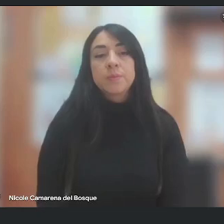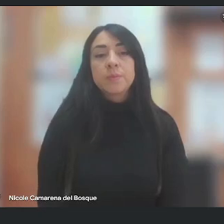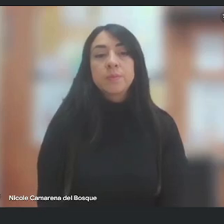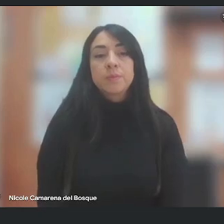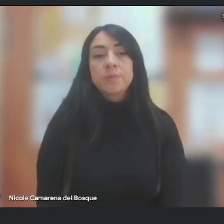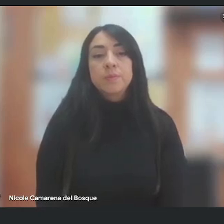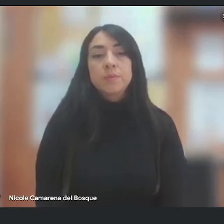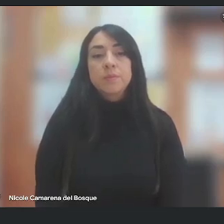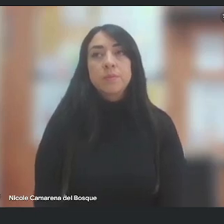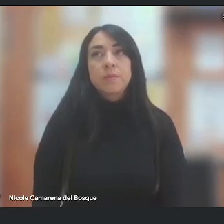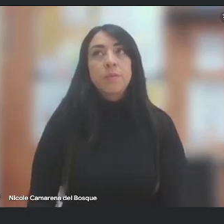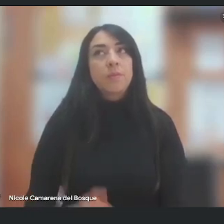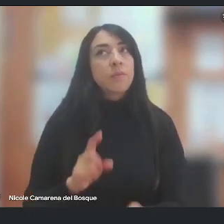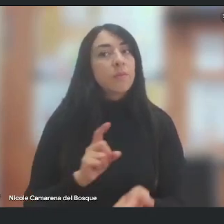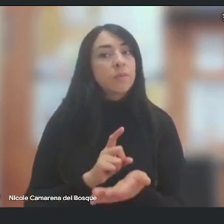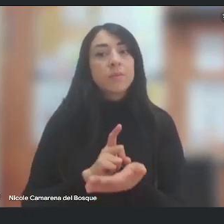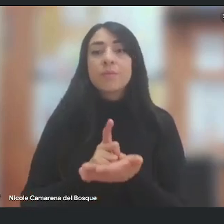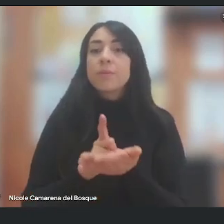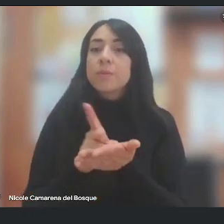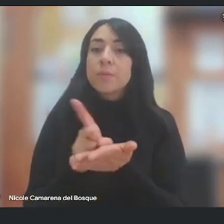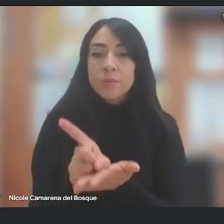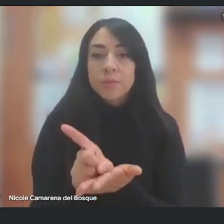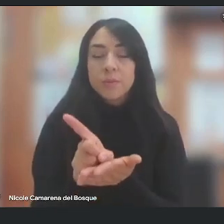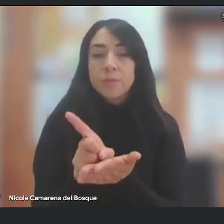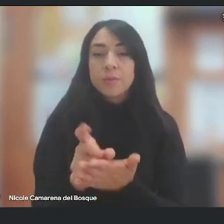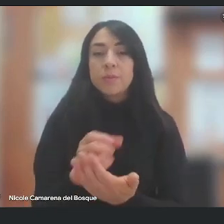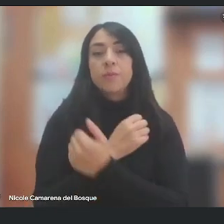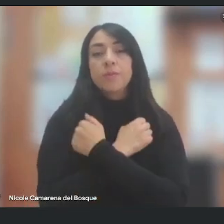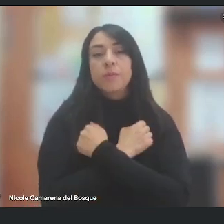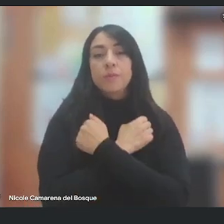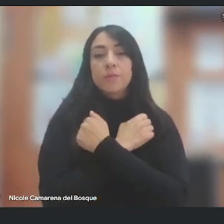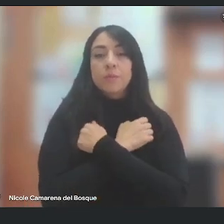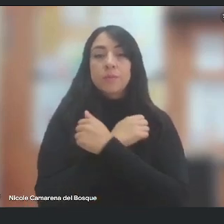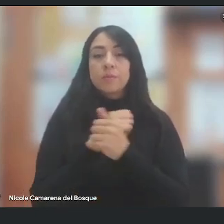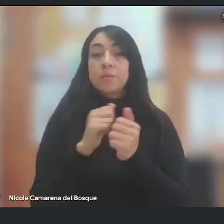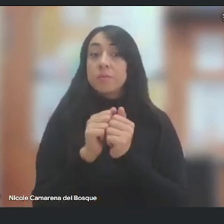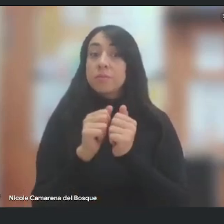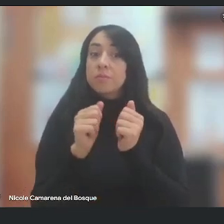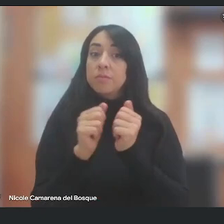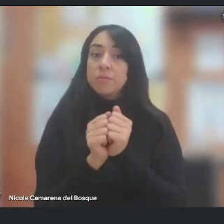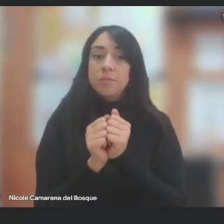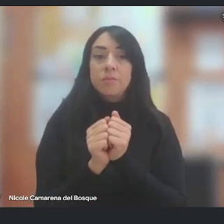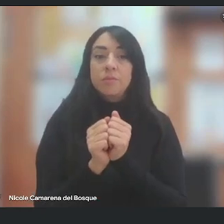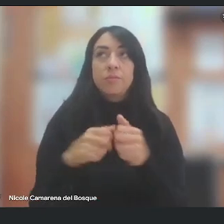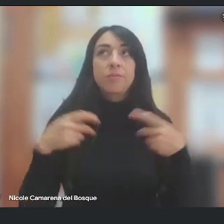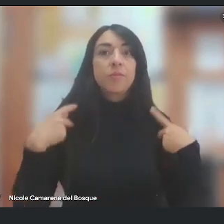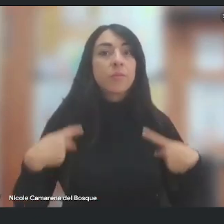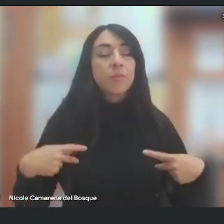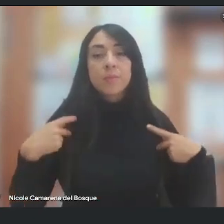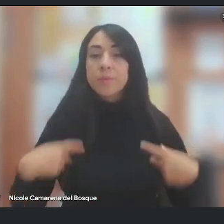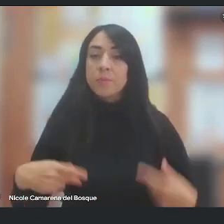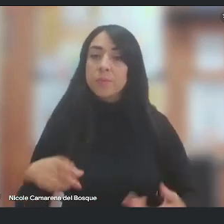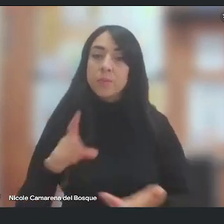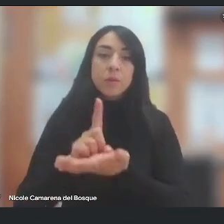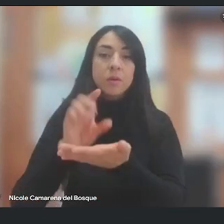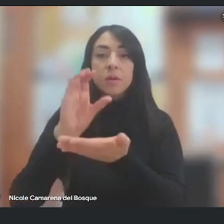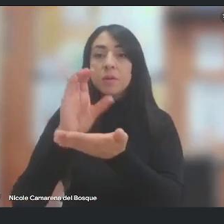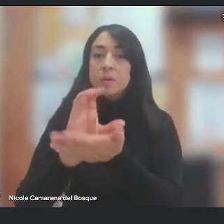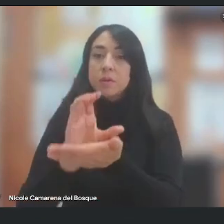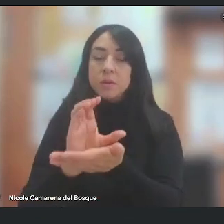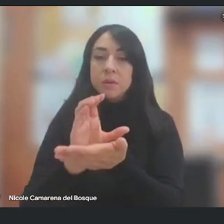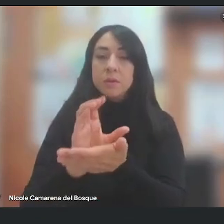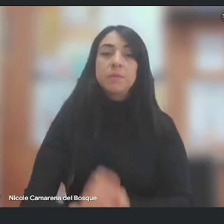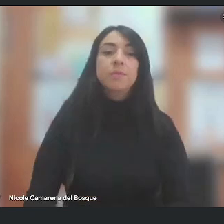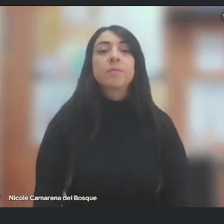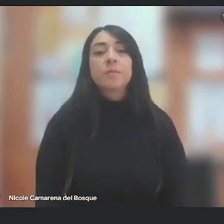sexual o integral en sexualidad, estamos negando ese derecho a la falta de oportunidades para aprender a